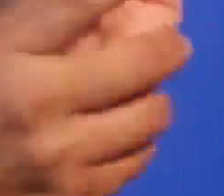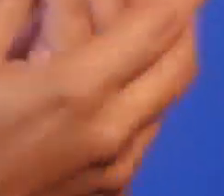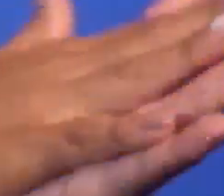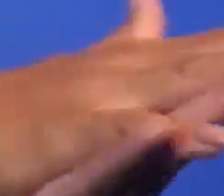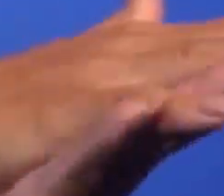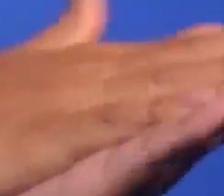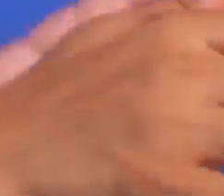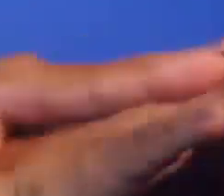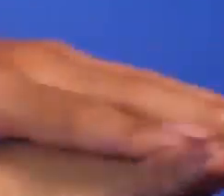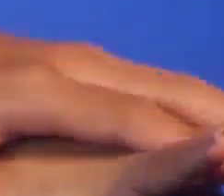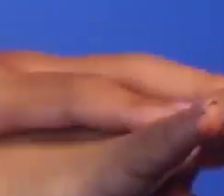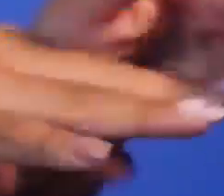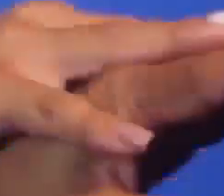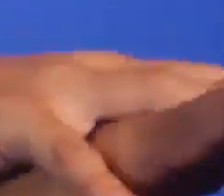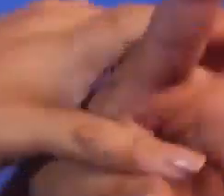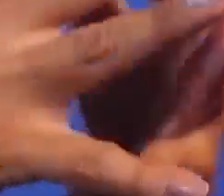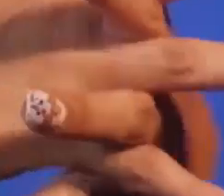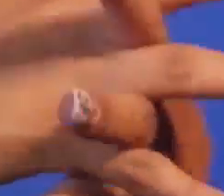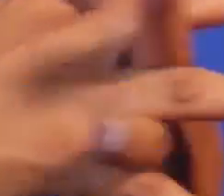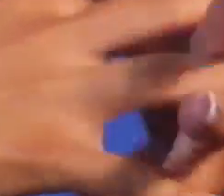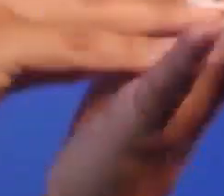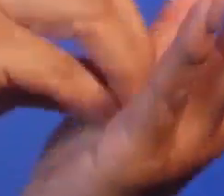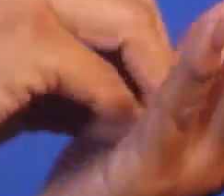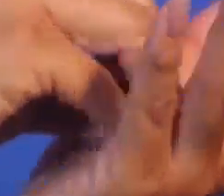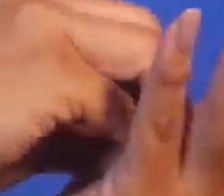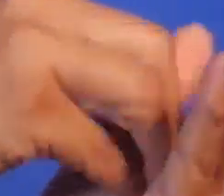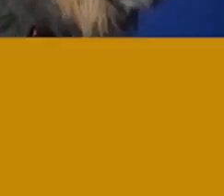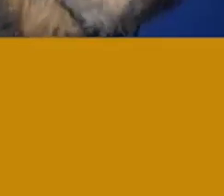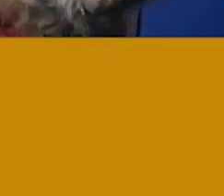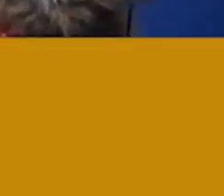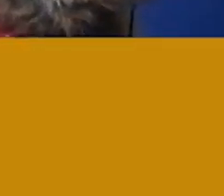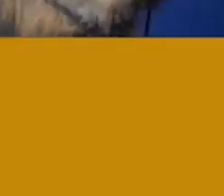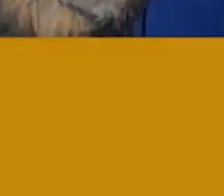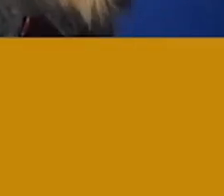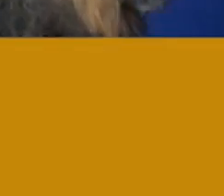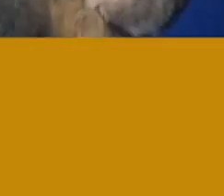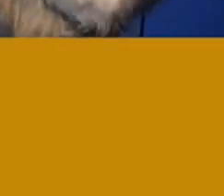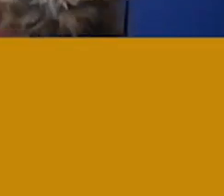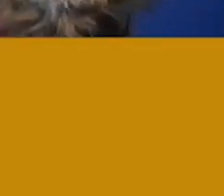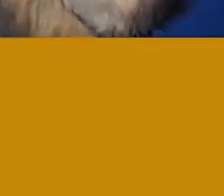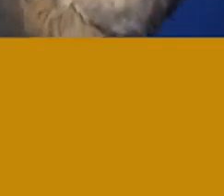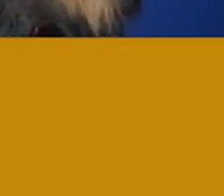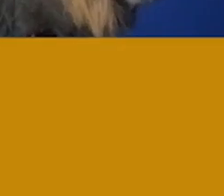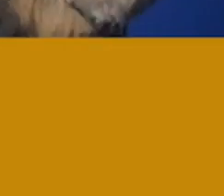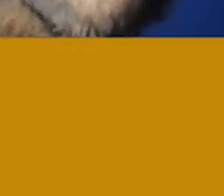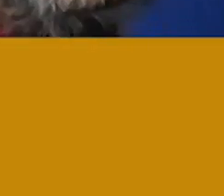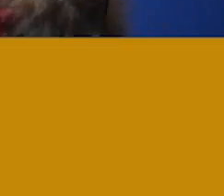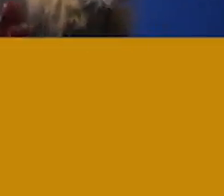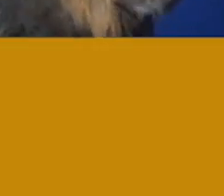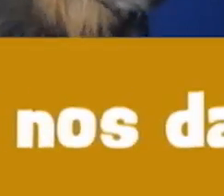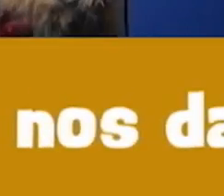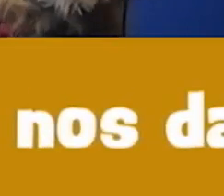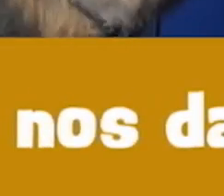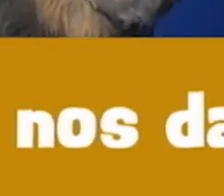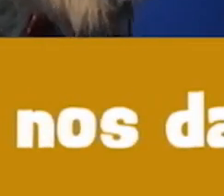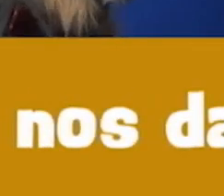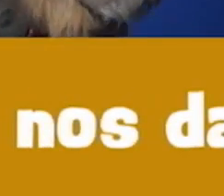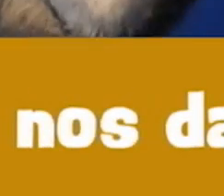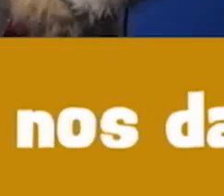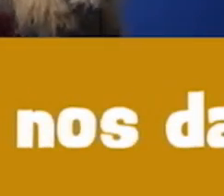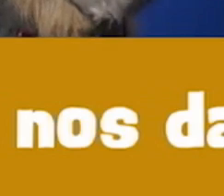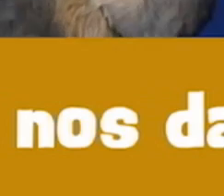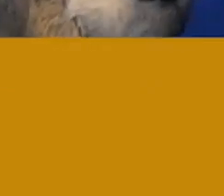Me lavo las manos con agua y jabón, con agua y jabón, con agua y jabón. Porque la limpieza, dice mi mamá, que es una belleza